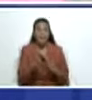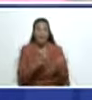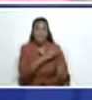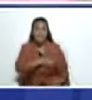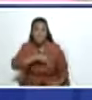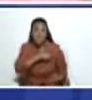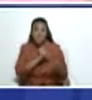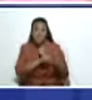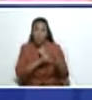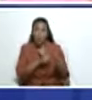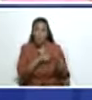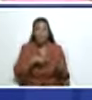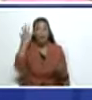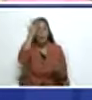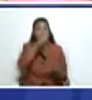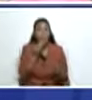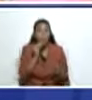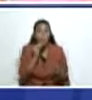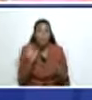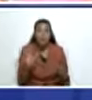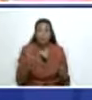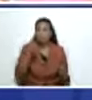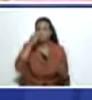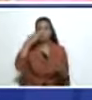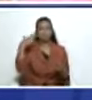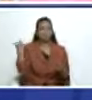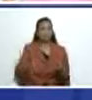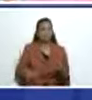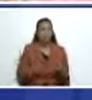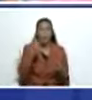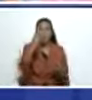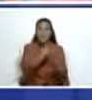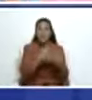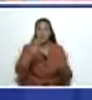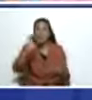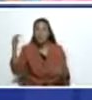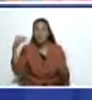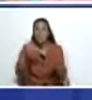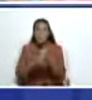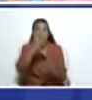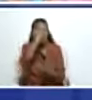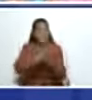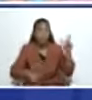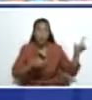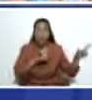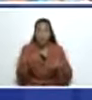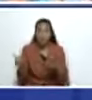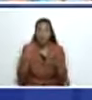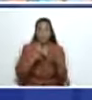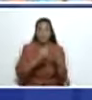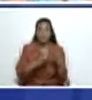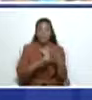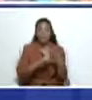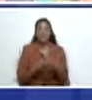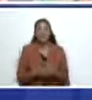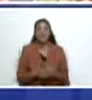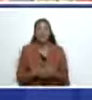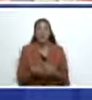gran misión Venezuela Joven, impresionante. Más de 1.500.000 jóvenes ya inscritos. Más de